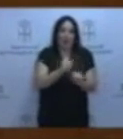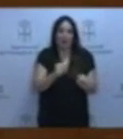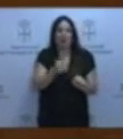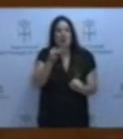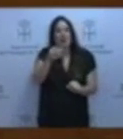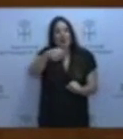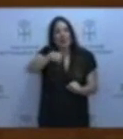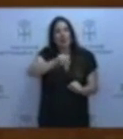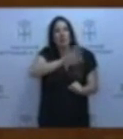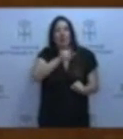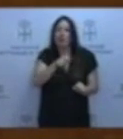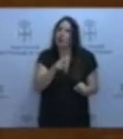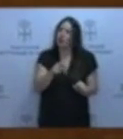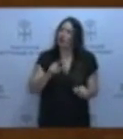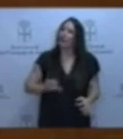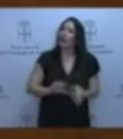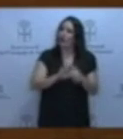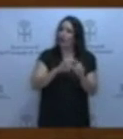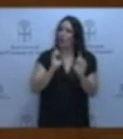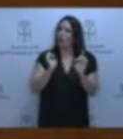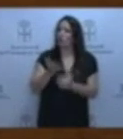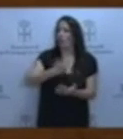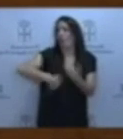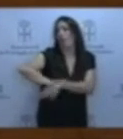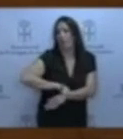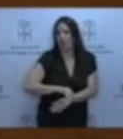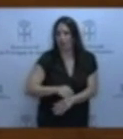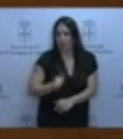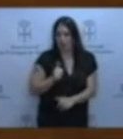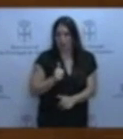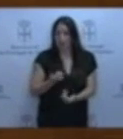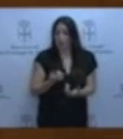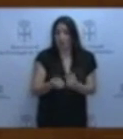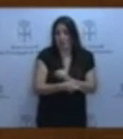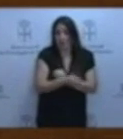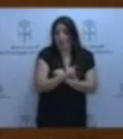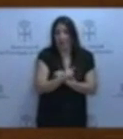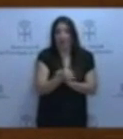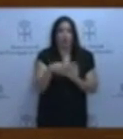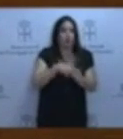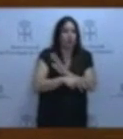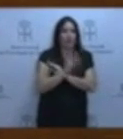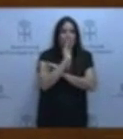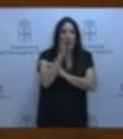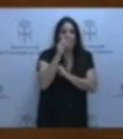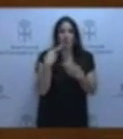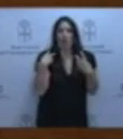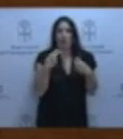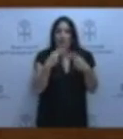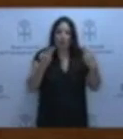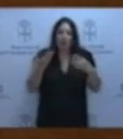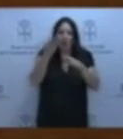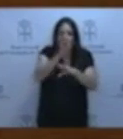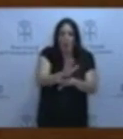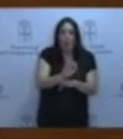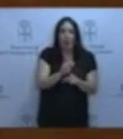estaban relacionados con casos de puertas giratorias. Es necesario, hay medidas, o sea, un régimen sancionador, mostrar la agenda pública a los cargos públicos, un organismo